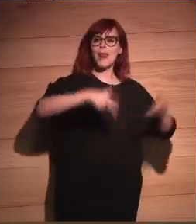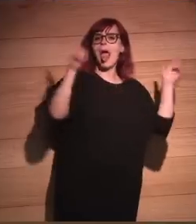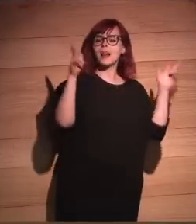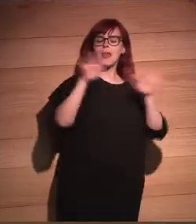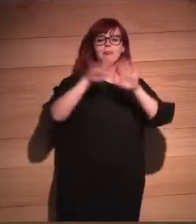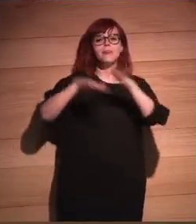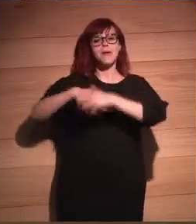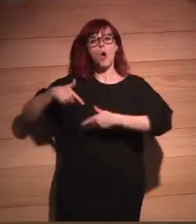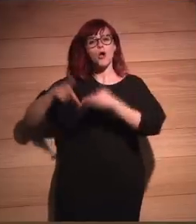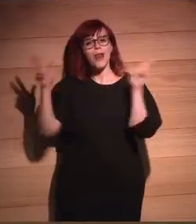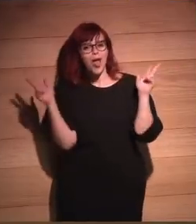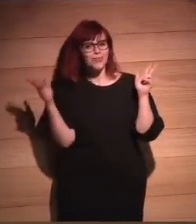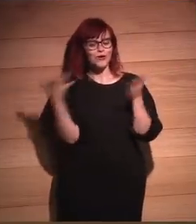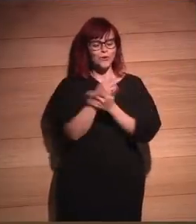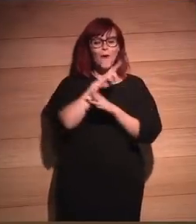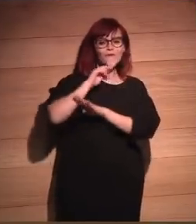cada vez